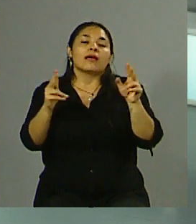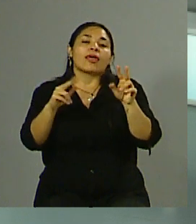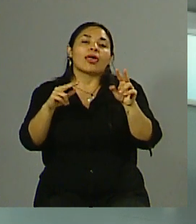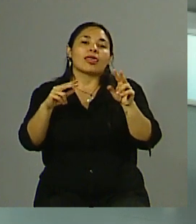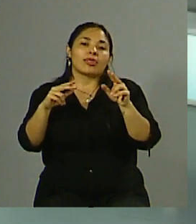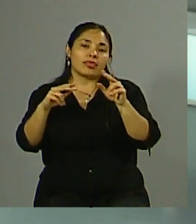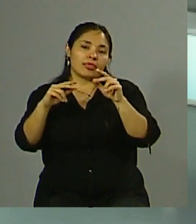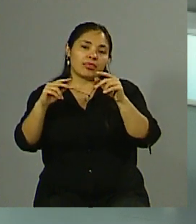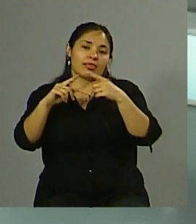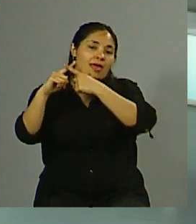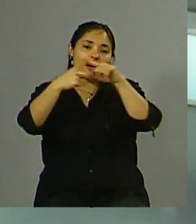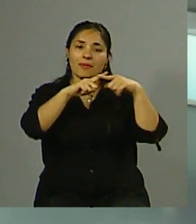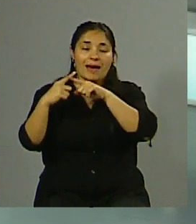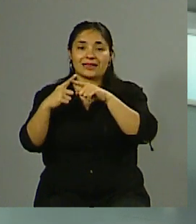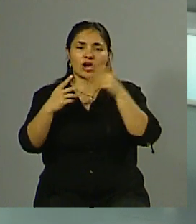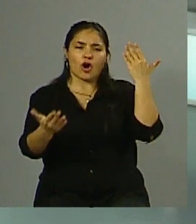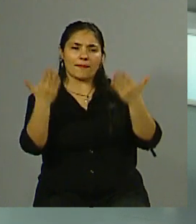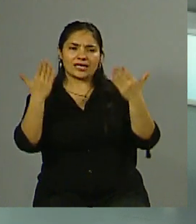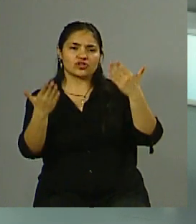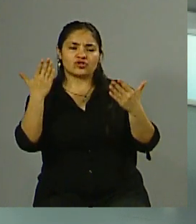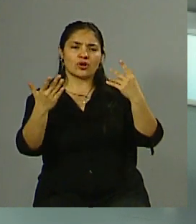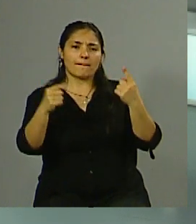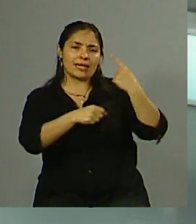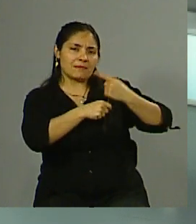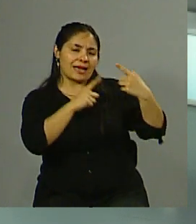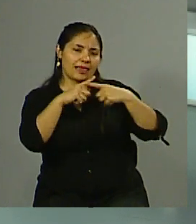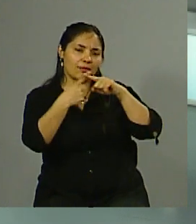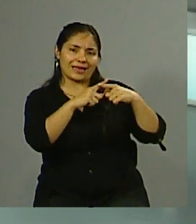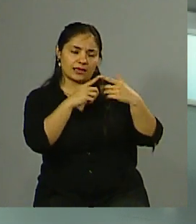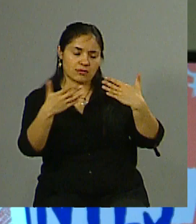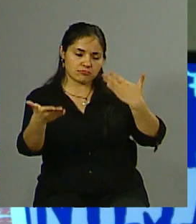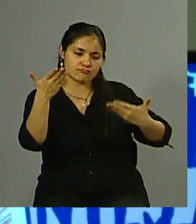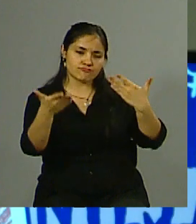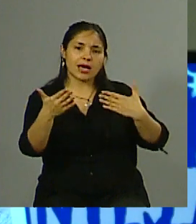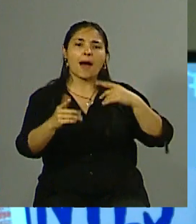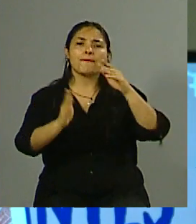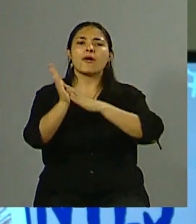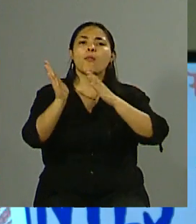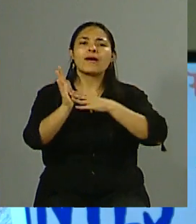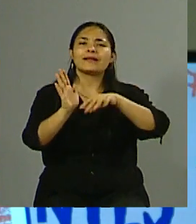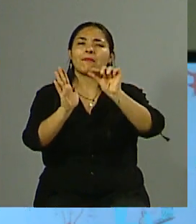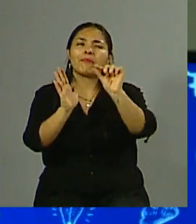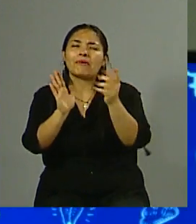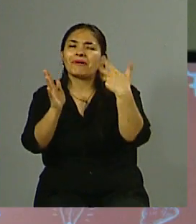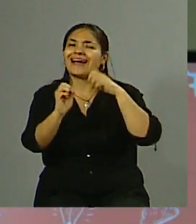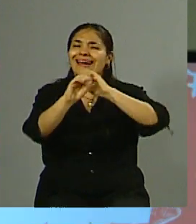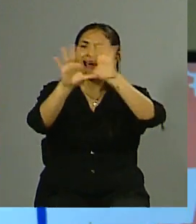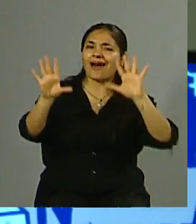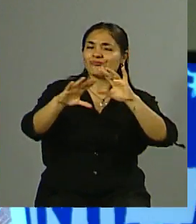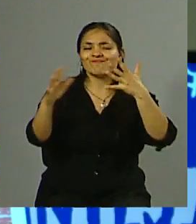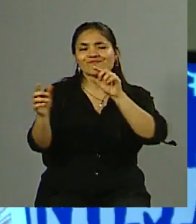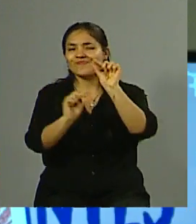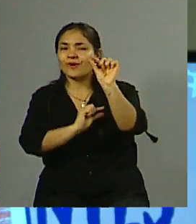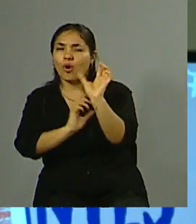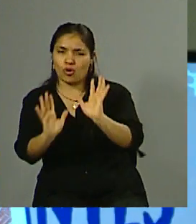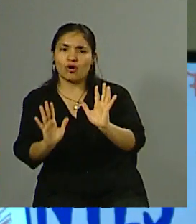vio pocas propuestas. Algunos hicieron propuestas más concretas respecto a